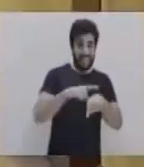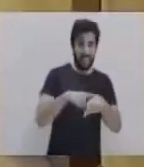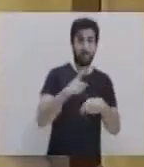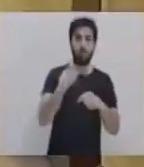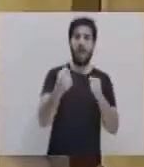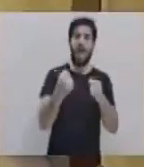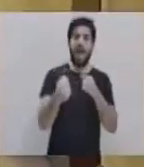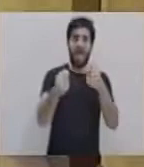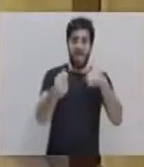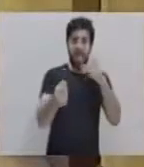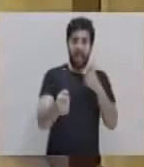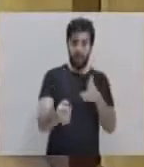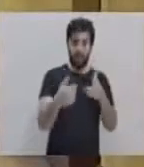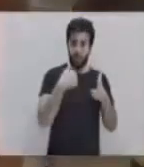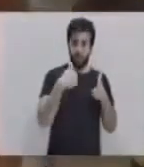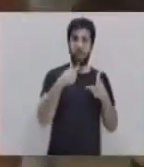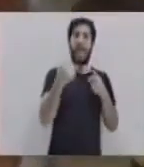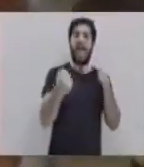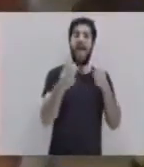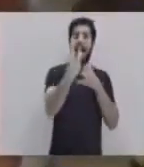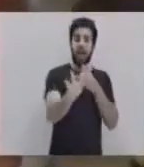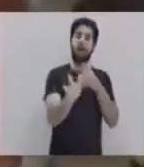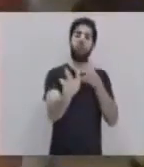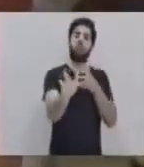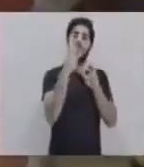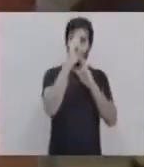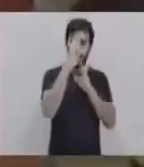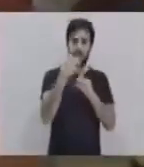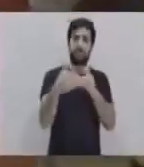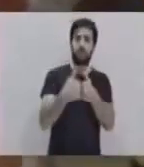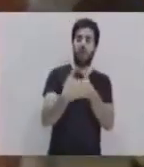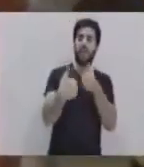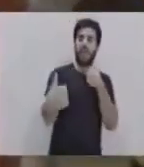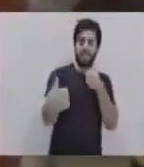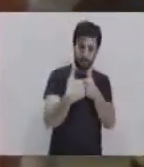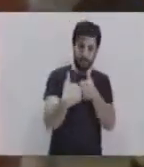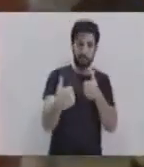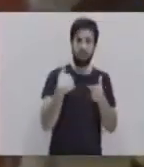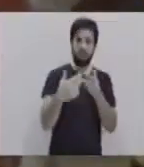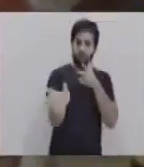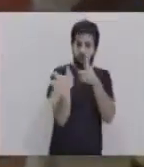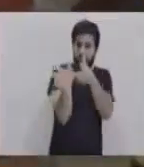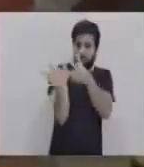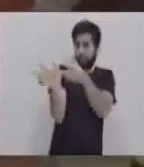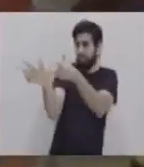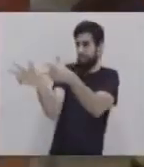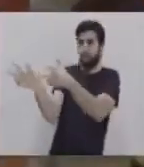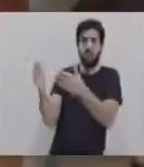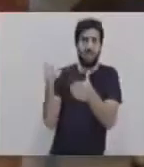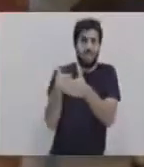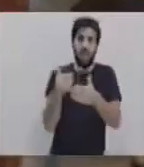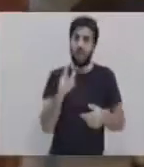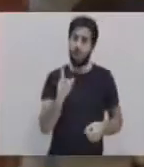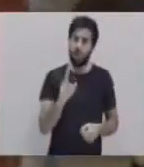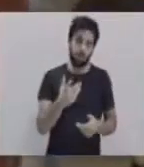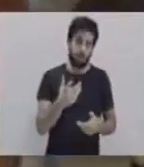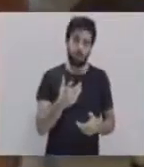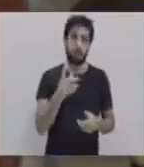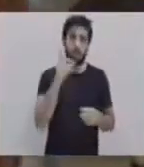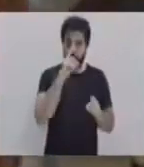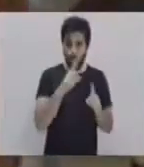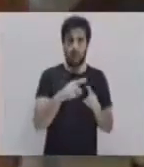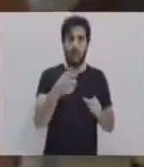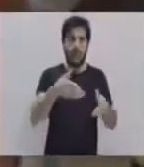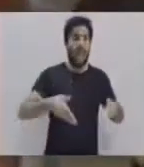carro, ¿verdad? Muchas veces no se respeta la distancia a pesar de la lluvia, a pesar del material de la